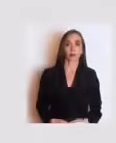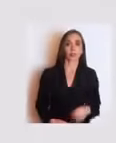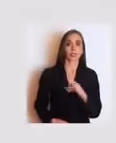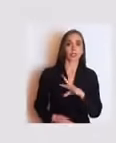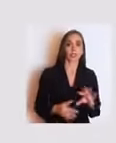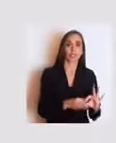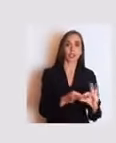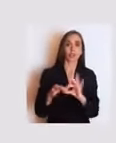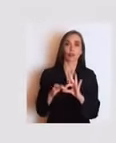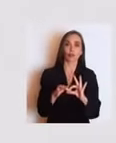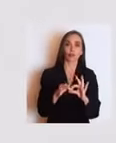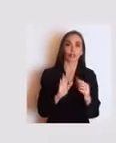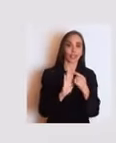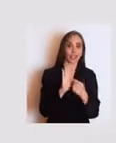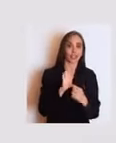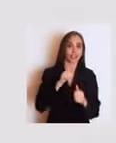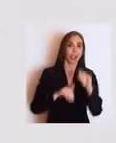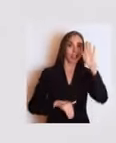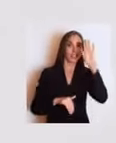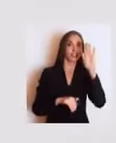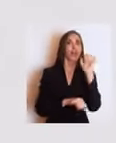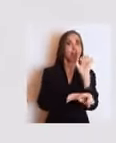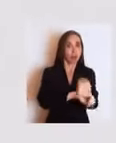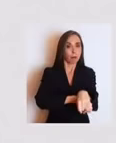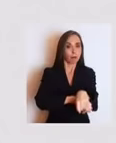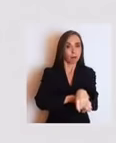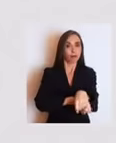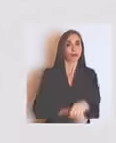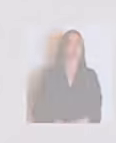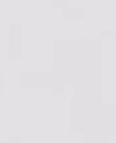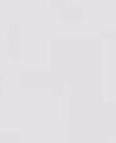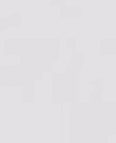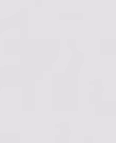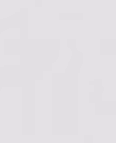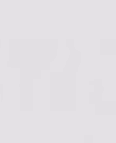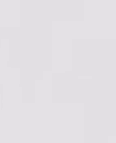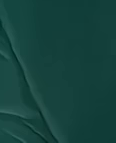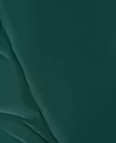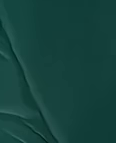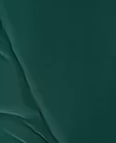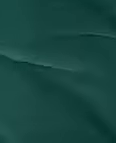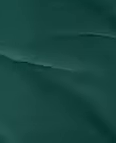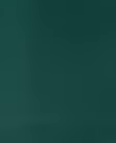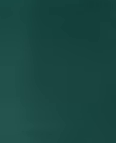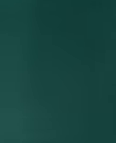Chile nos une. La lista del apruebo.